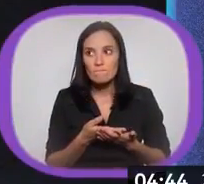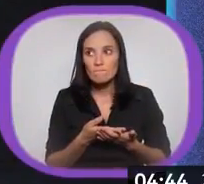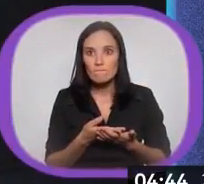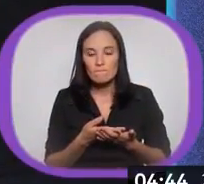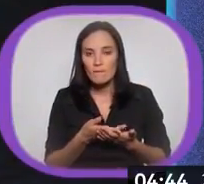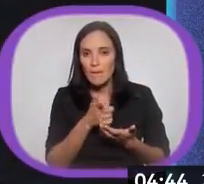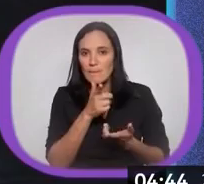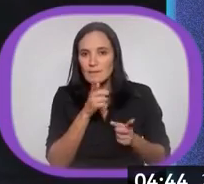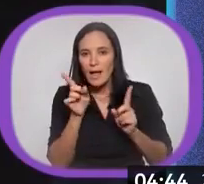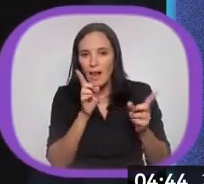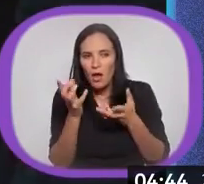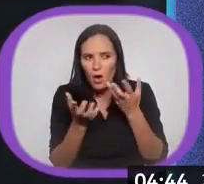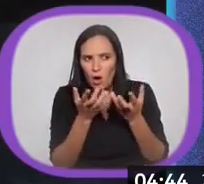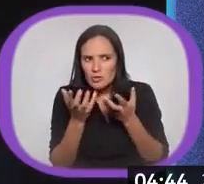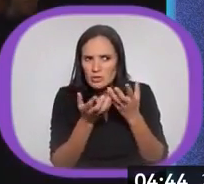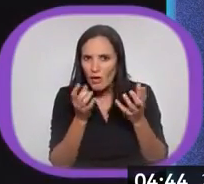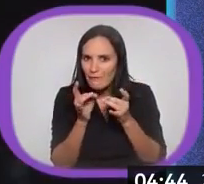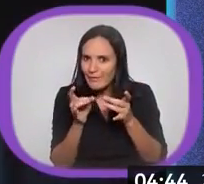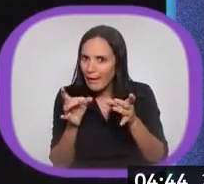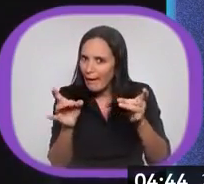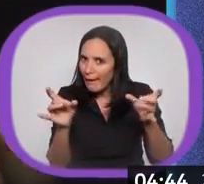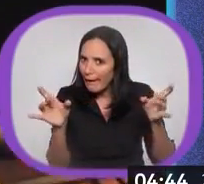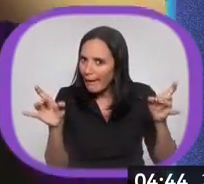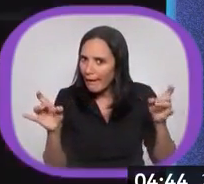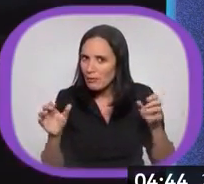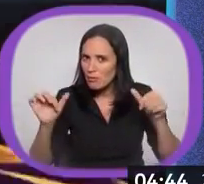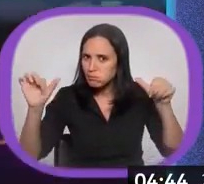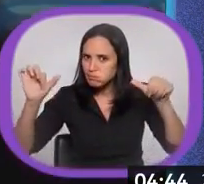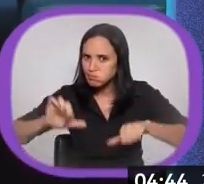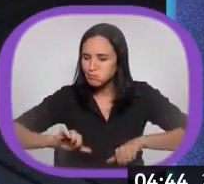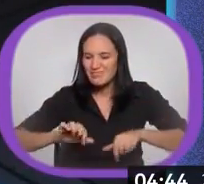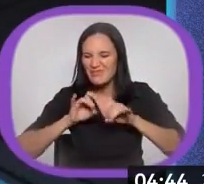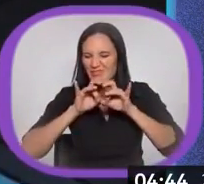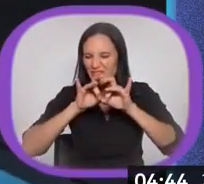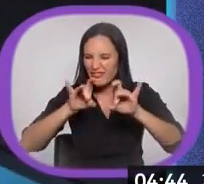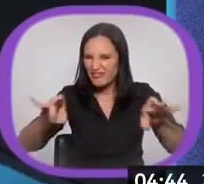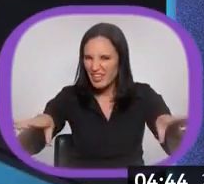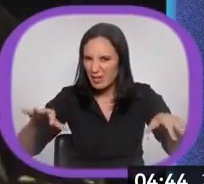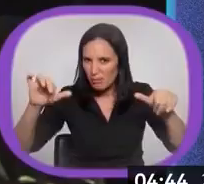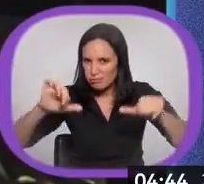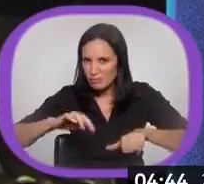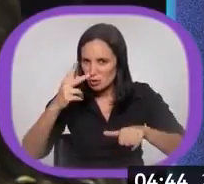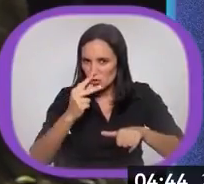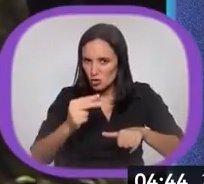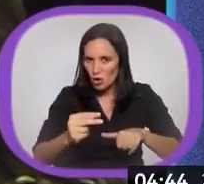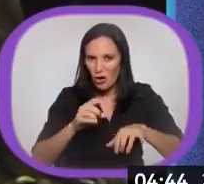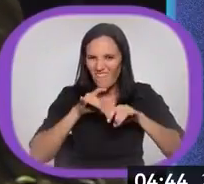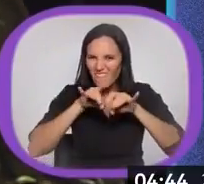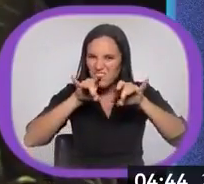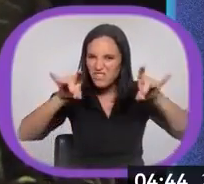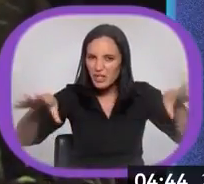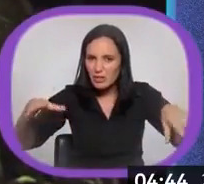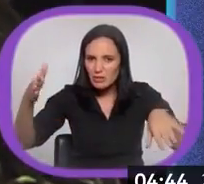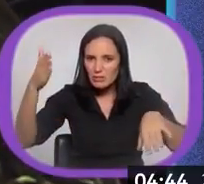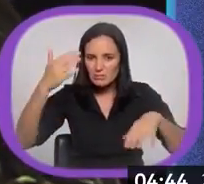¡Wow! Parece que alguien ha estado cocinando un virus muy malo. Sí, pero no es cualquier virus, gatito. Un virus congelante